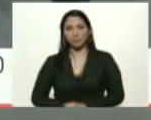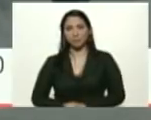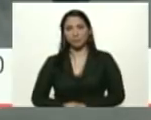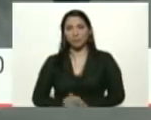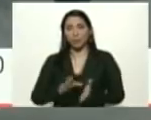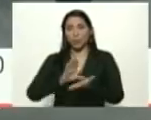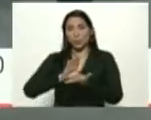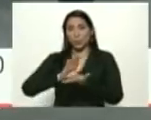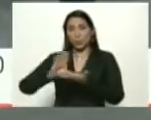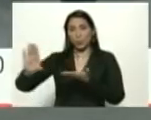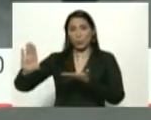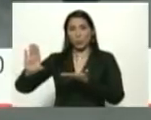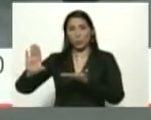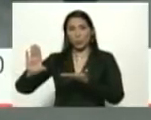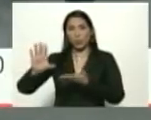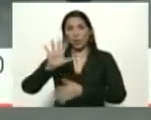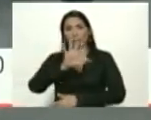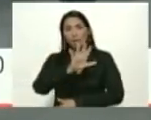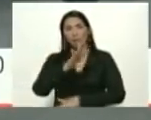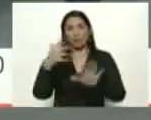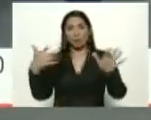Crédito de